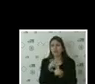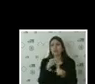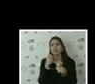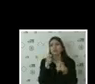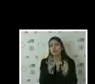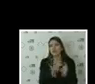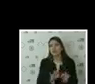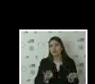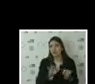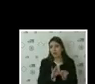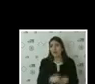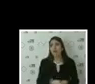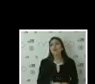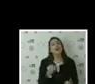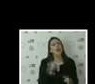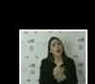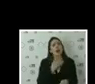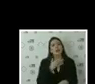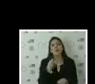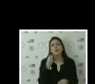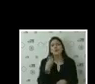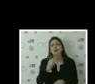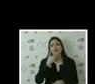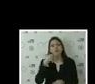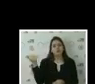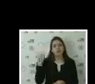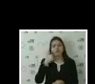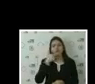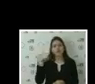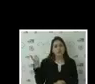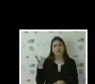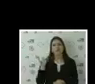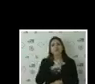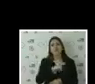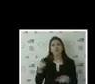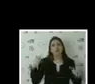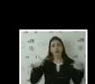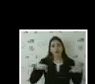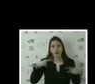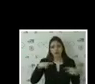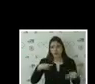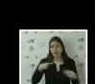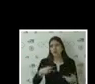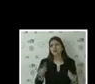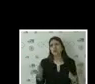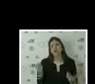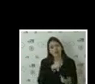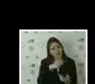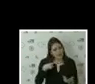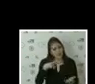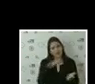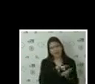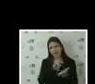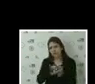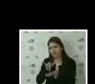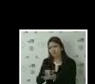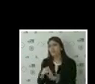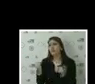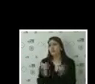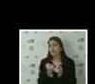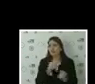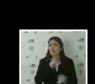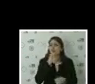Tenemos muchísimos suicidios en la Ciudad de México, por diversas situaciones. Hay que seguir apoyando a los adultos